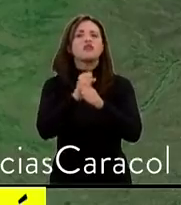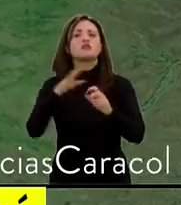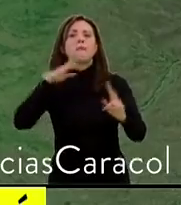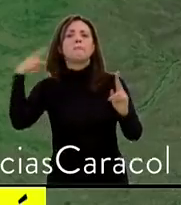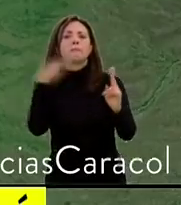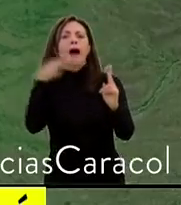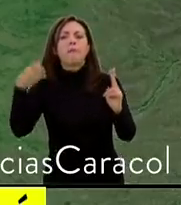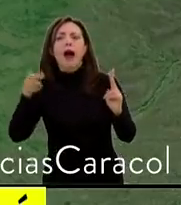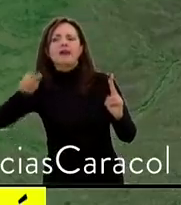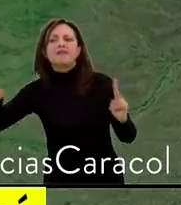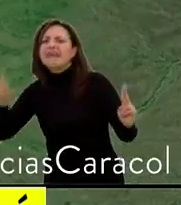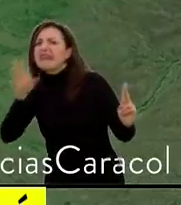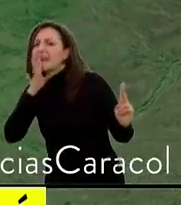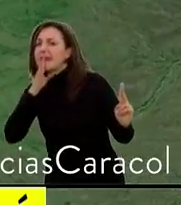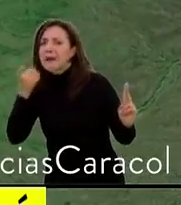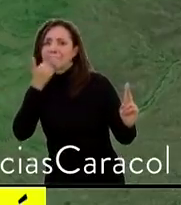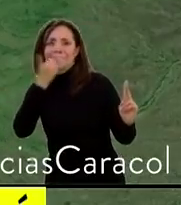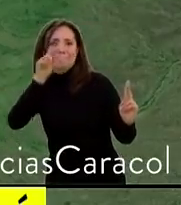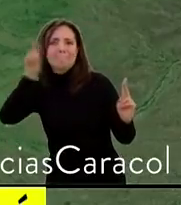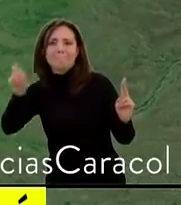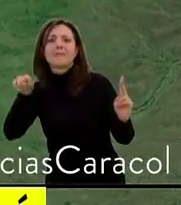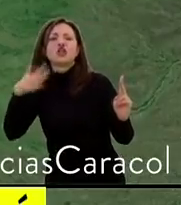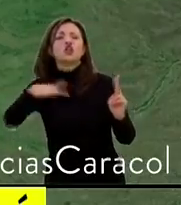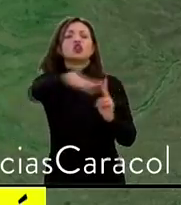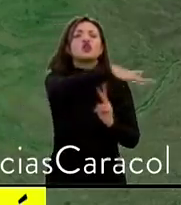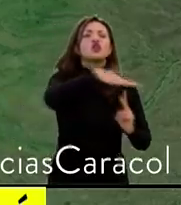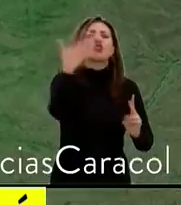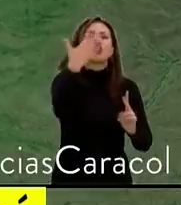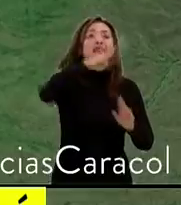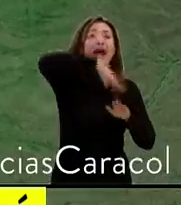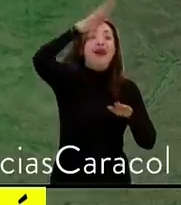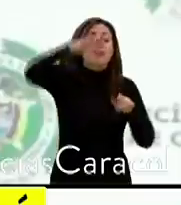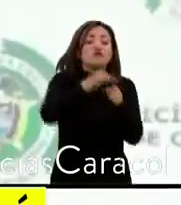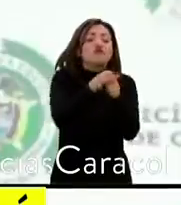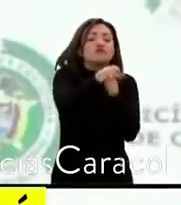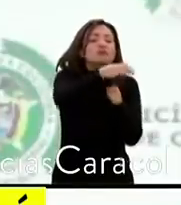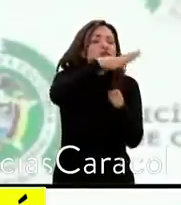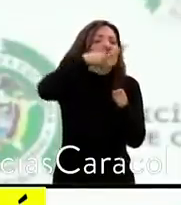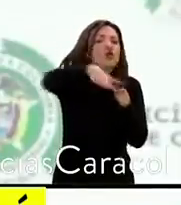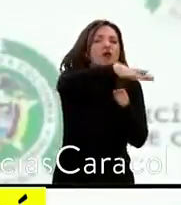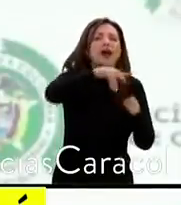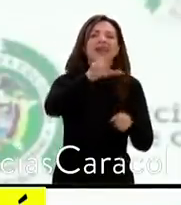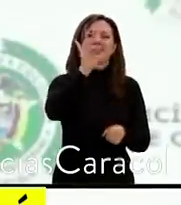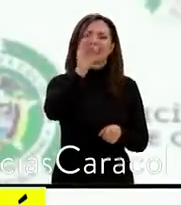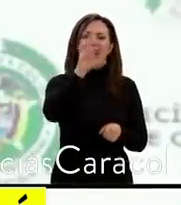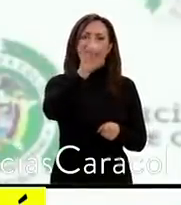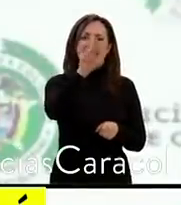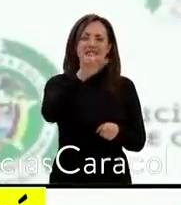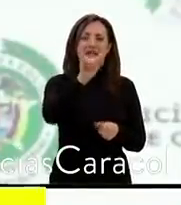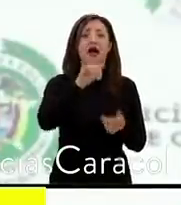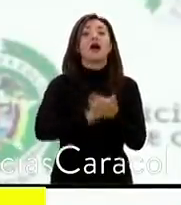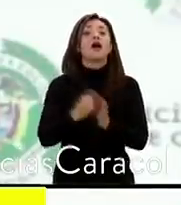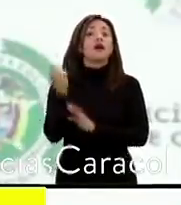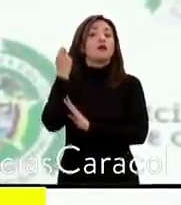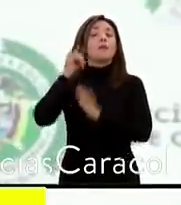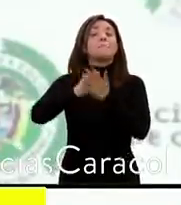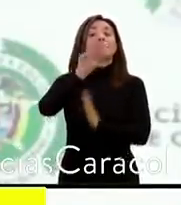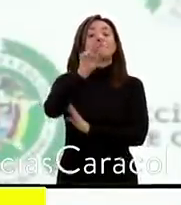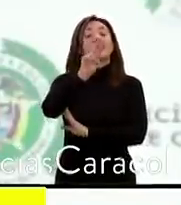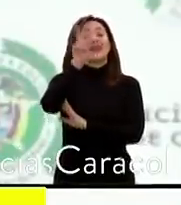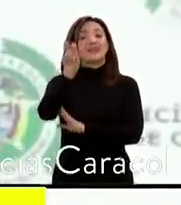desconocidos en zona rural de Tarazá, Antioquia. Por información de la familia, habrían desaparecido el pasado jueves 27 de